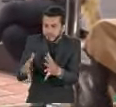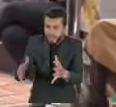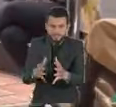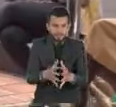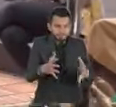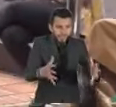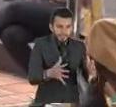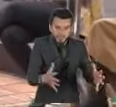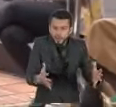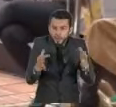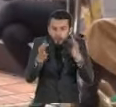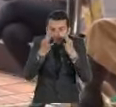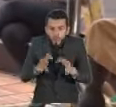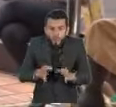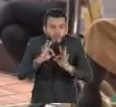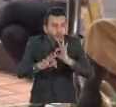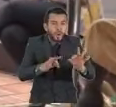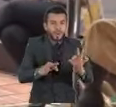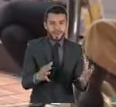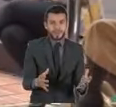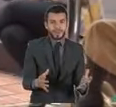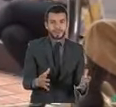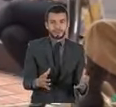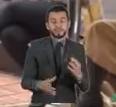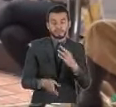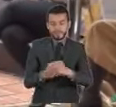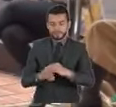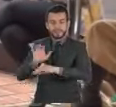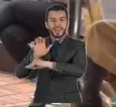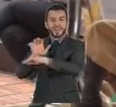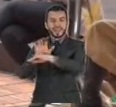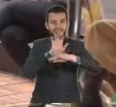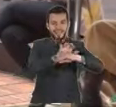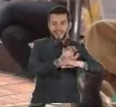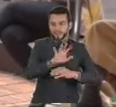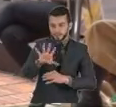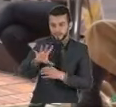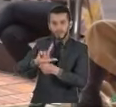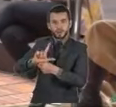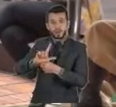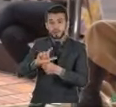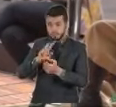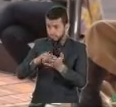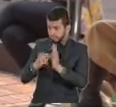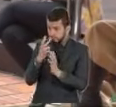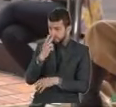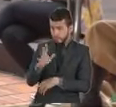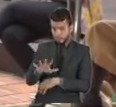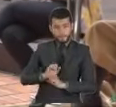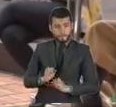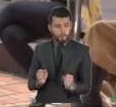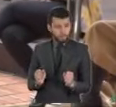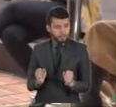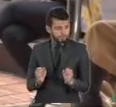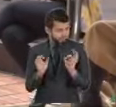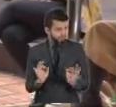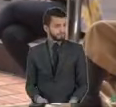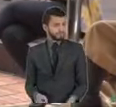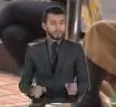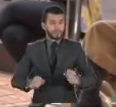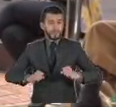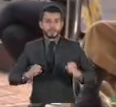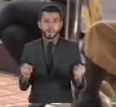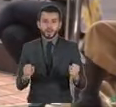Queremos consolidar las identidades locales, esto es muy importante, que Bogotá se parezca a Bogotá, que Bogotá se parezca a la ciudad, lo que